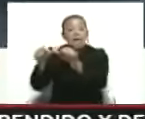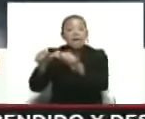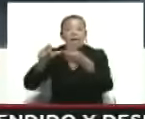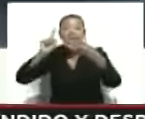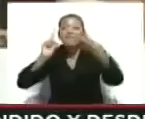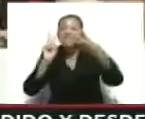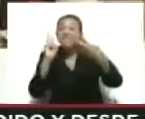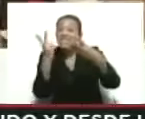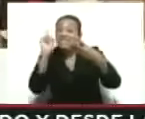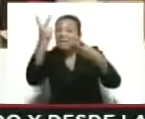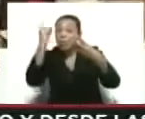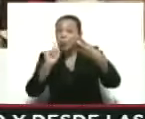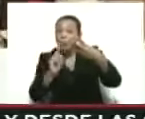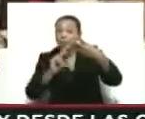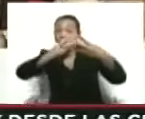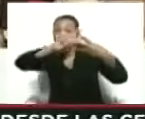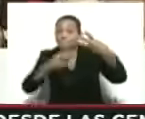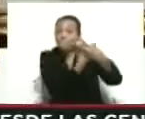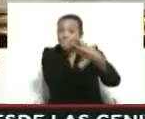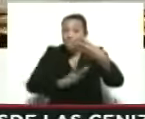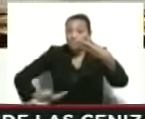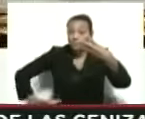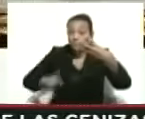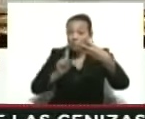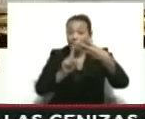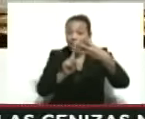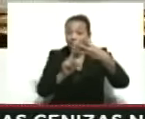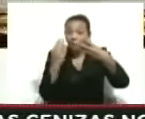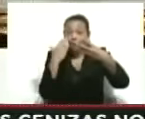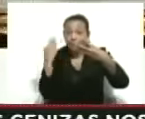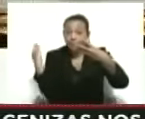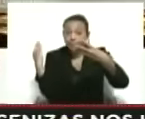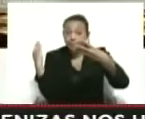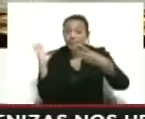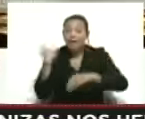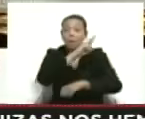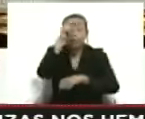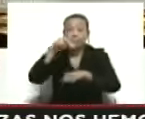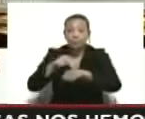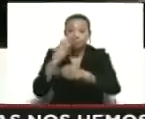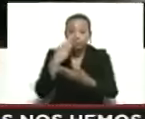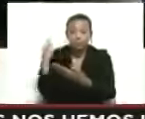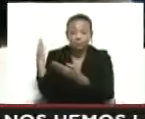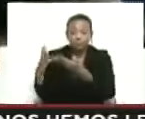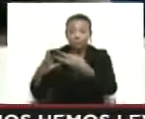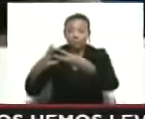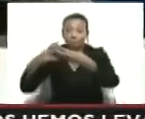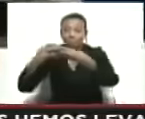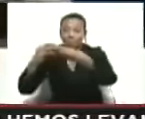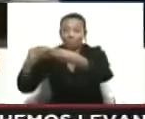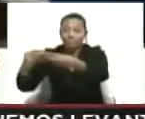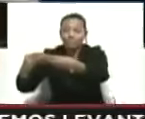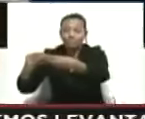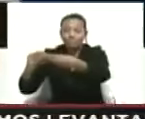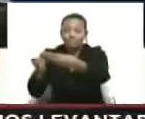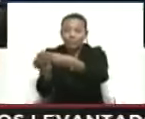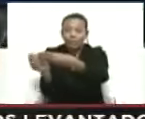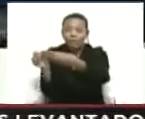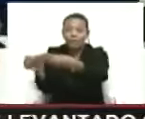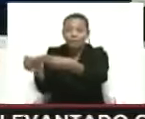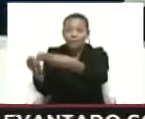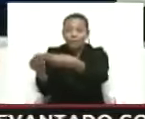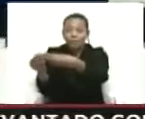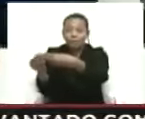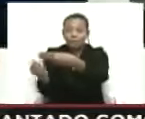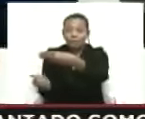la función como segunda vicepresidenta de la Asamblea Nacional de la República